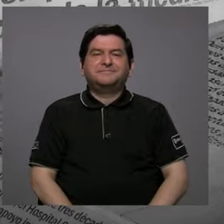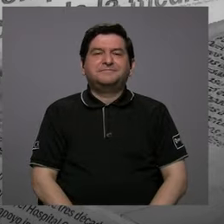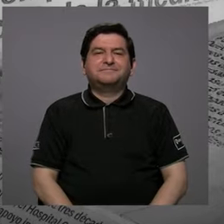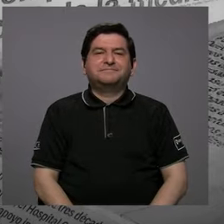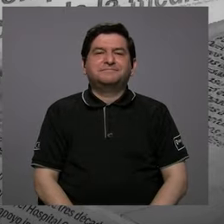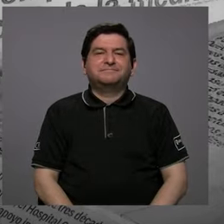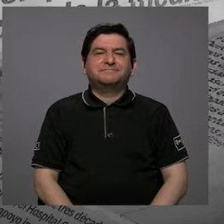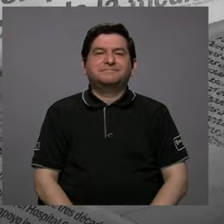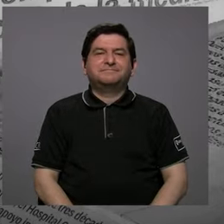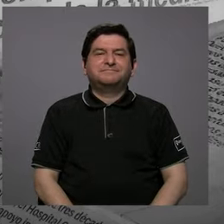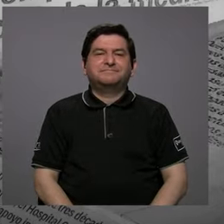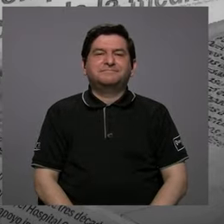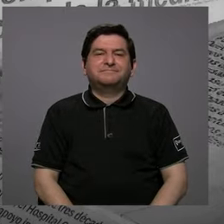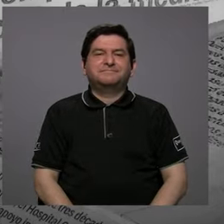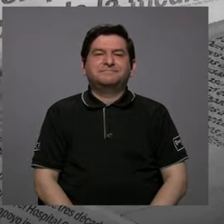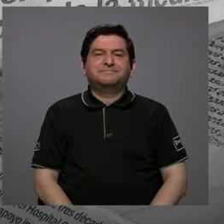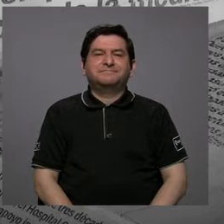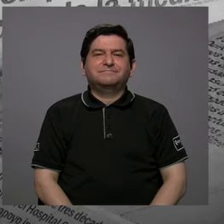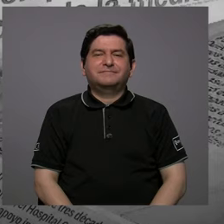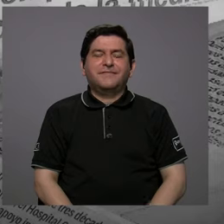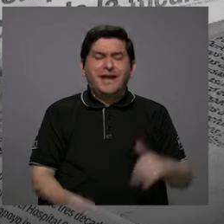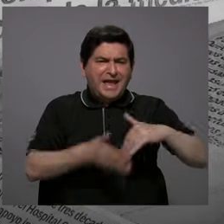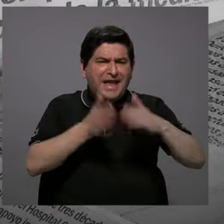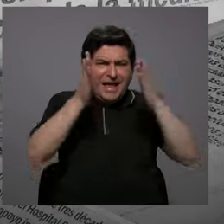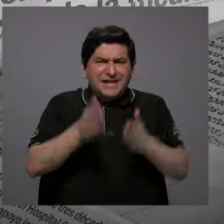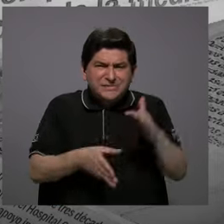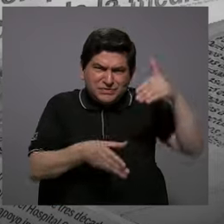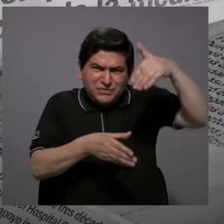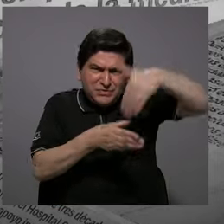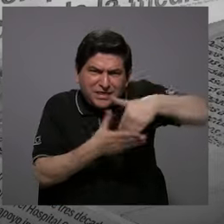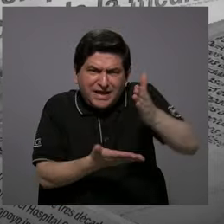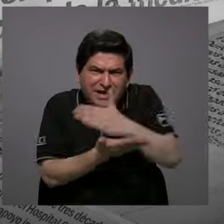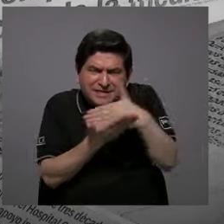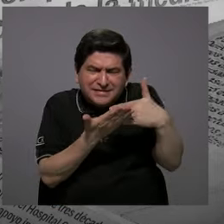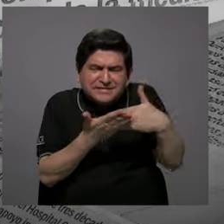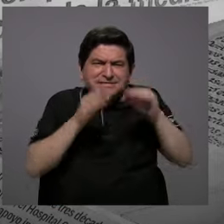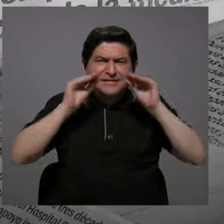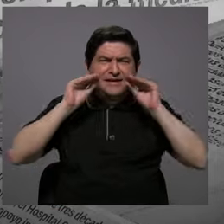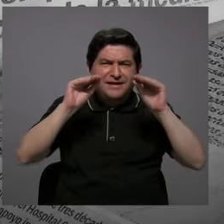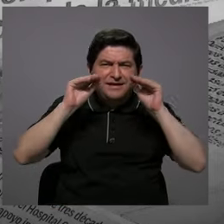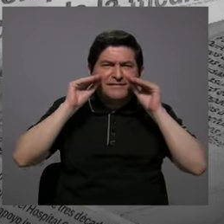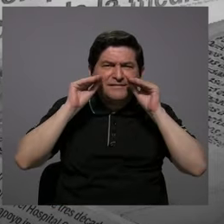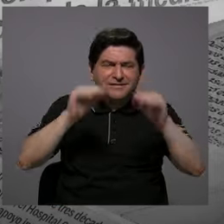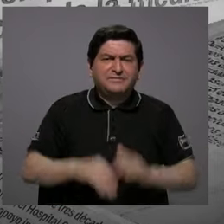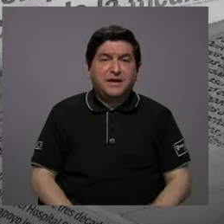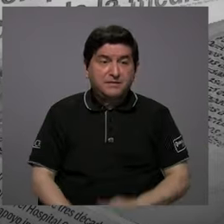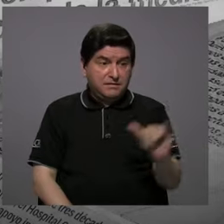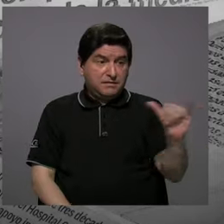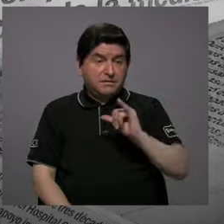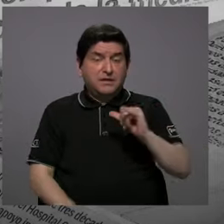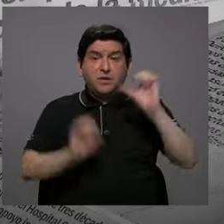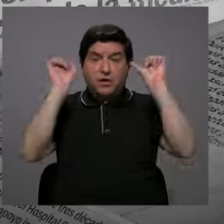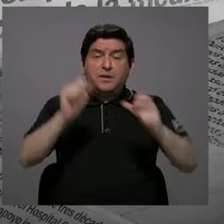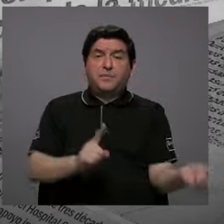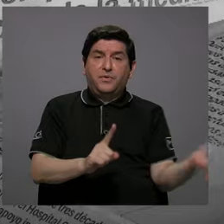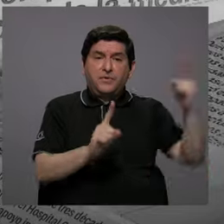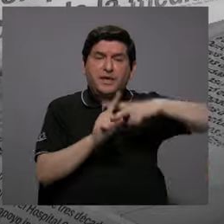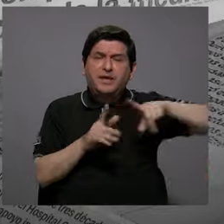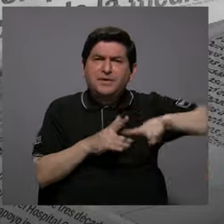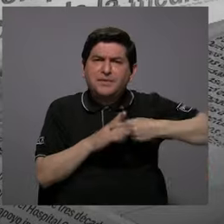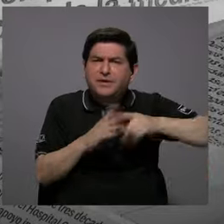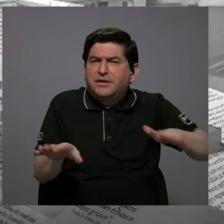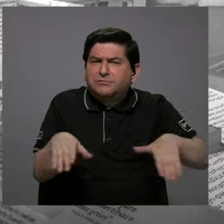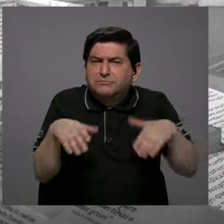Rica Cómo cómo introducir a los estudiantes en la parte académica para que ellos también puedan aplicar estas